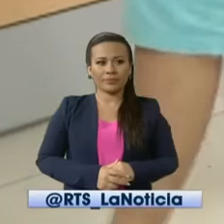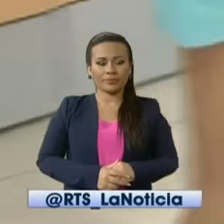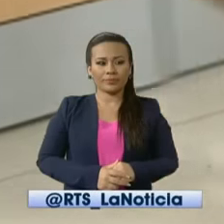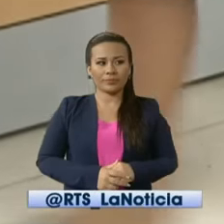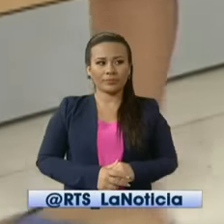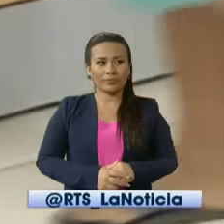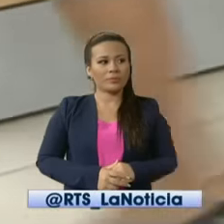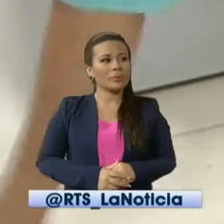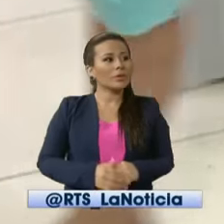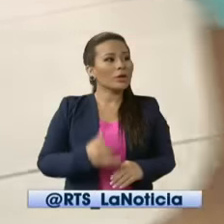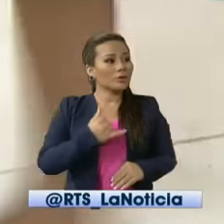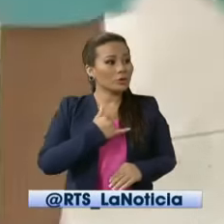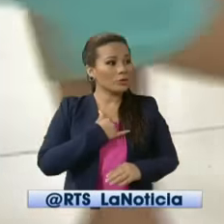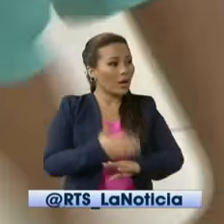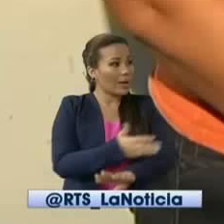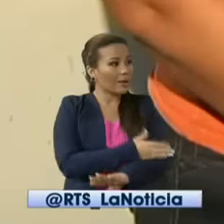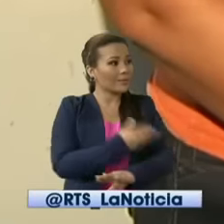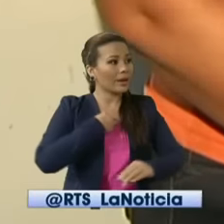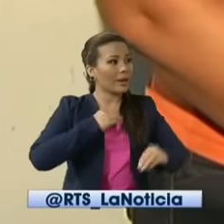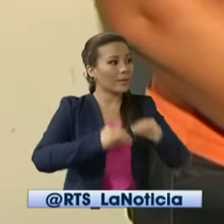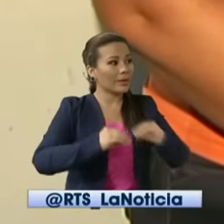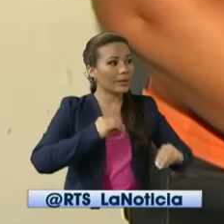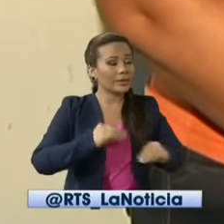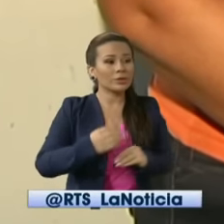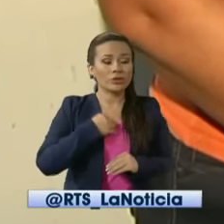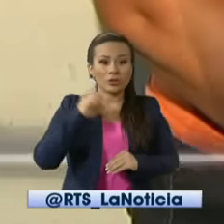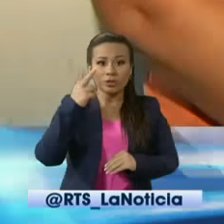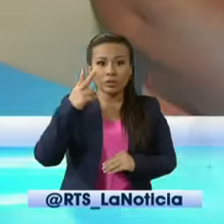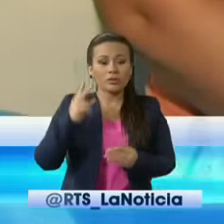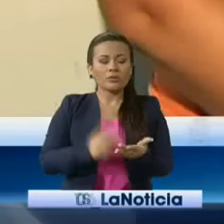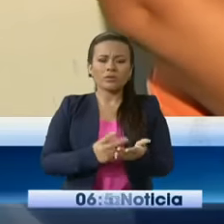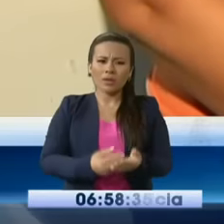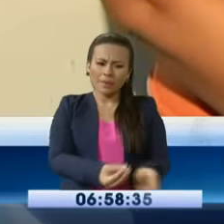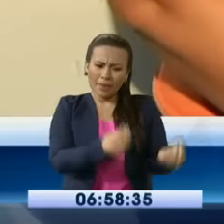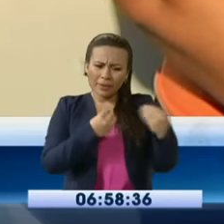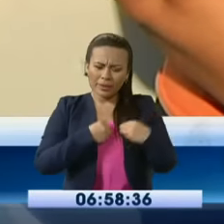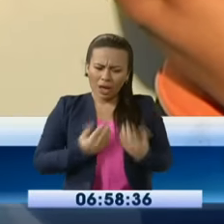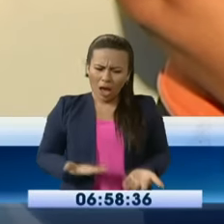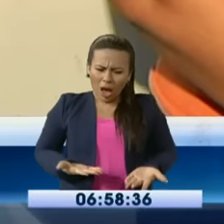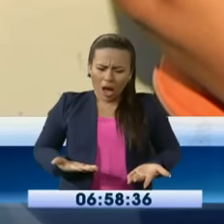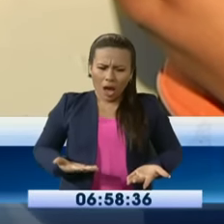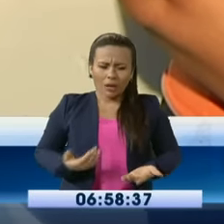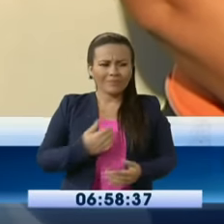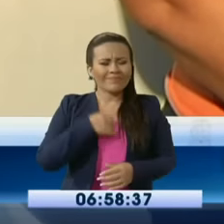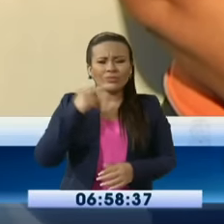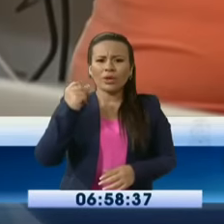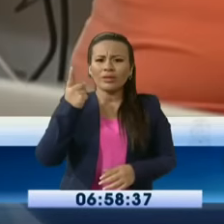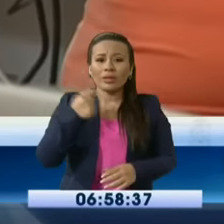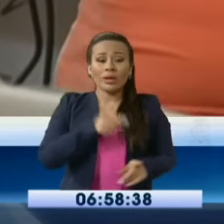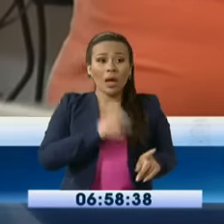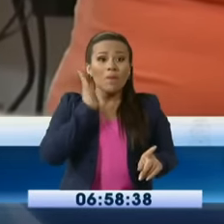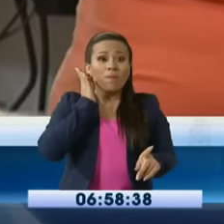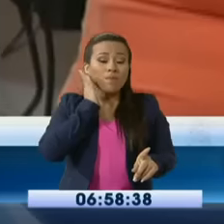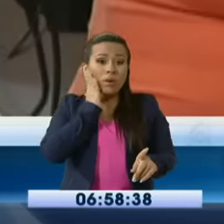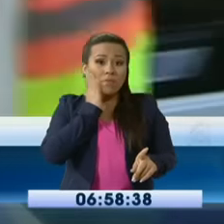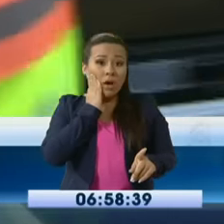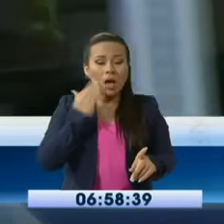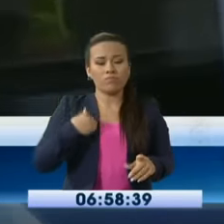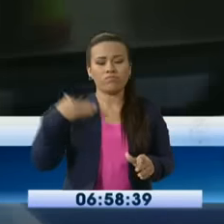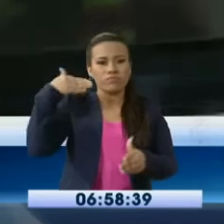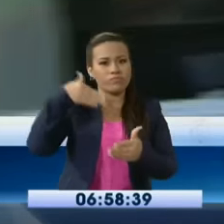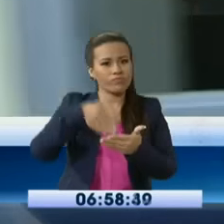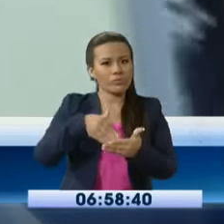Yo me quedé en shock al principio, después por segundo reaccioné. Mayra aún no lo asimilaba, pero había llegado a denunciar a un